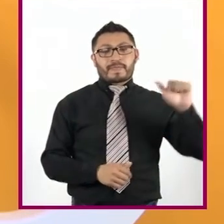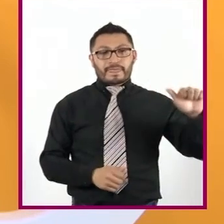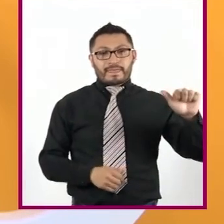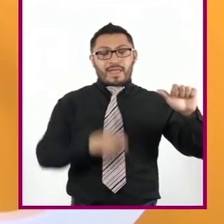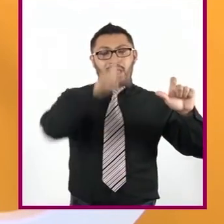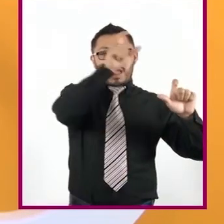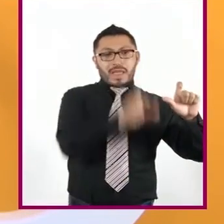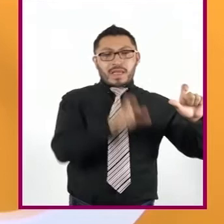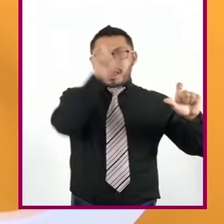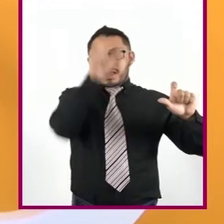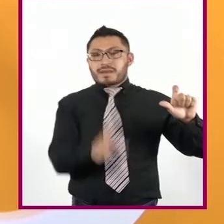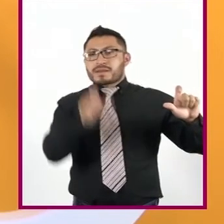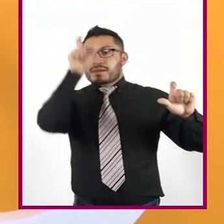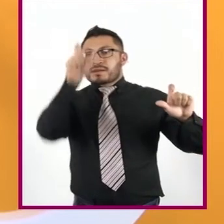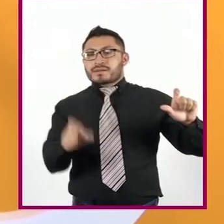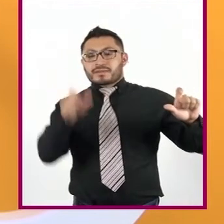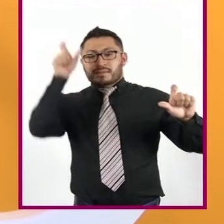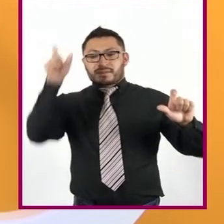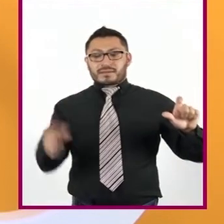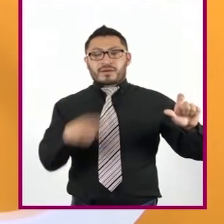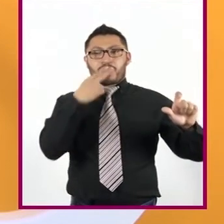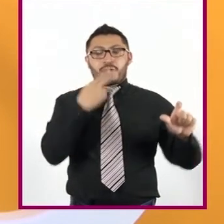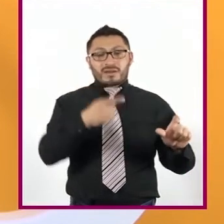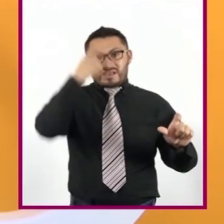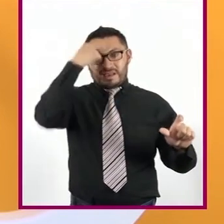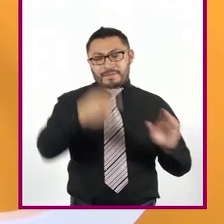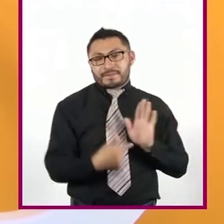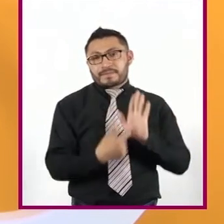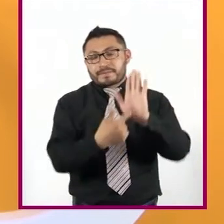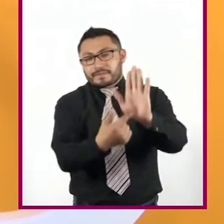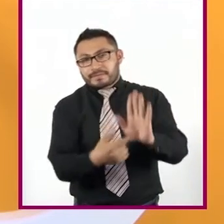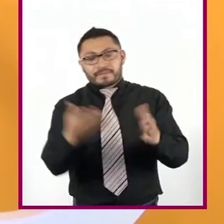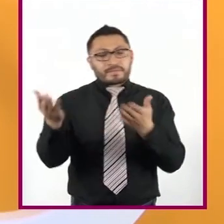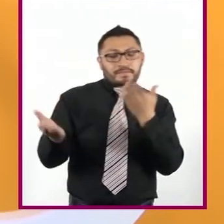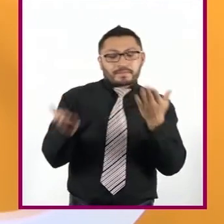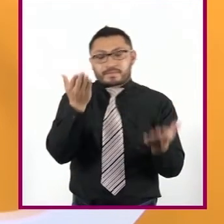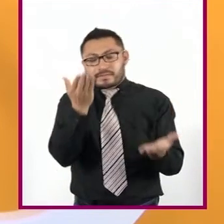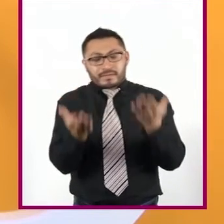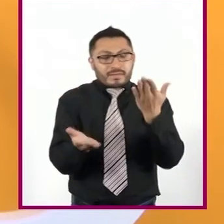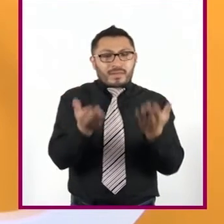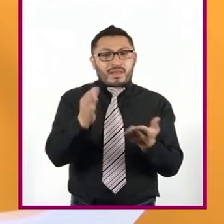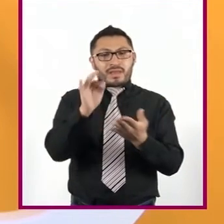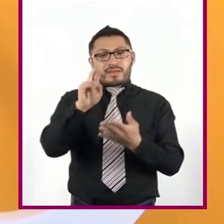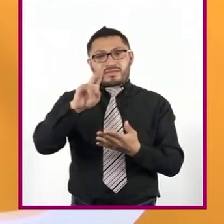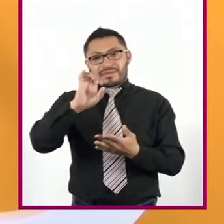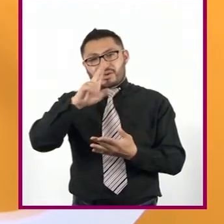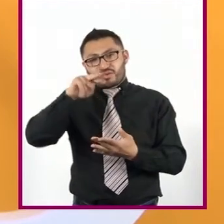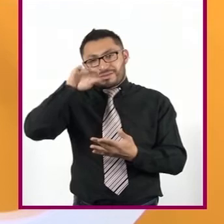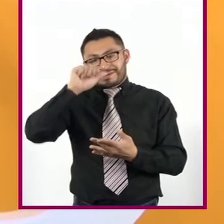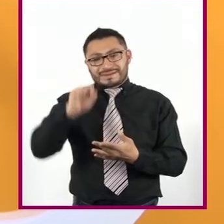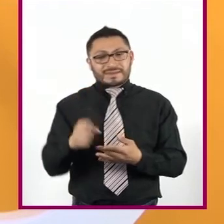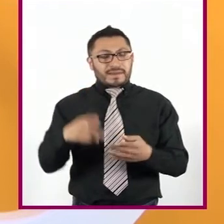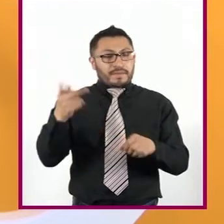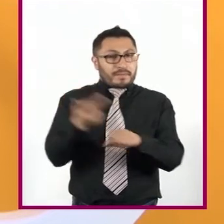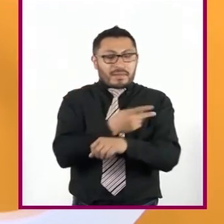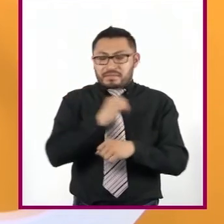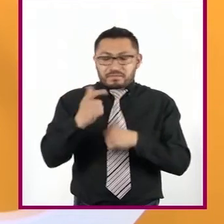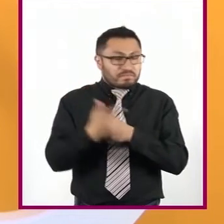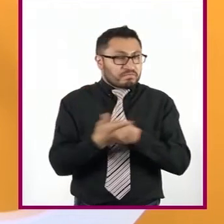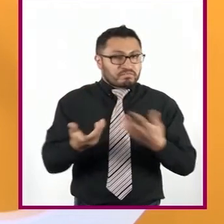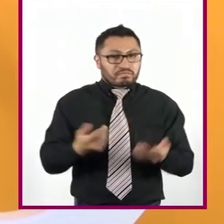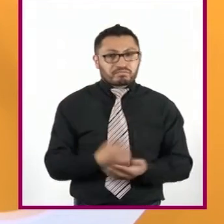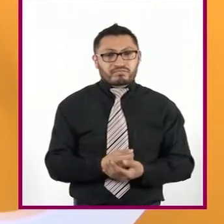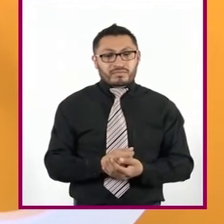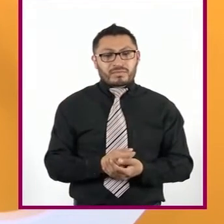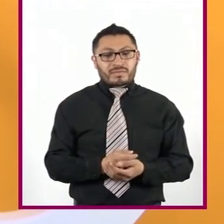de barras, que se utiliza para presentar y comparar las frecuencias con que ocurre una cualidad o